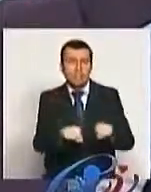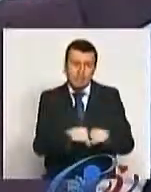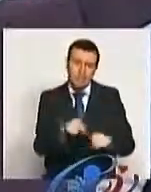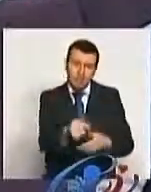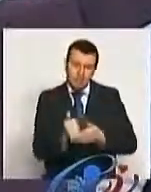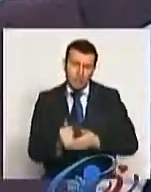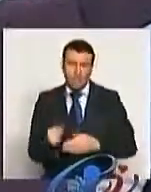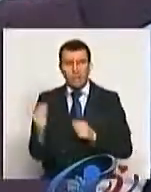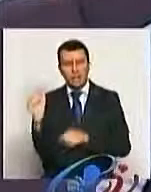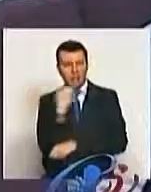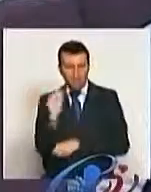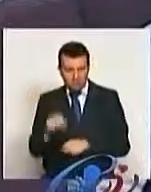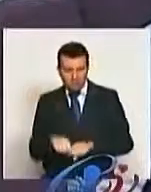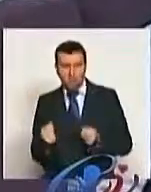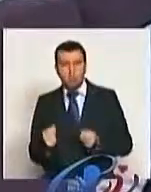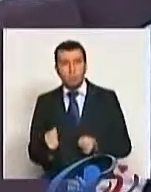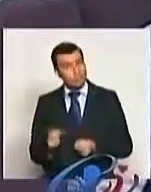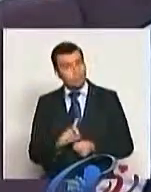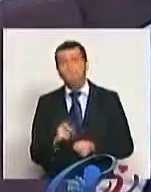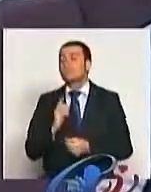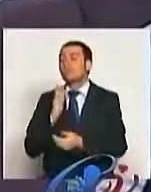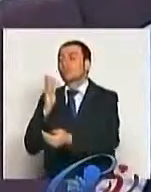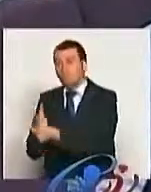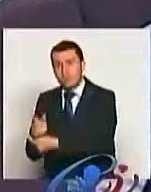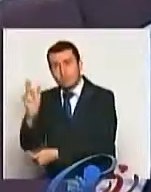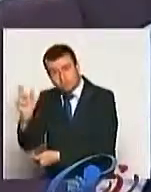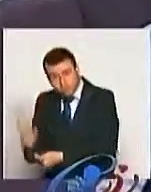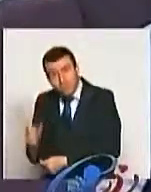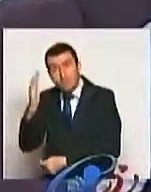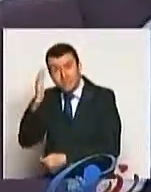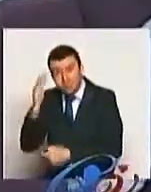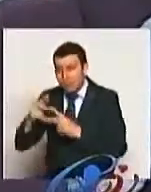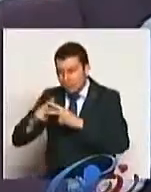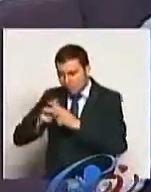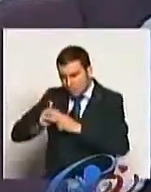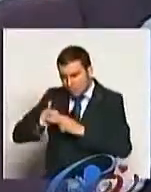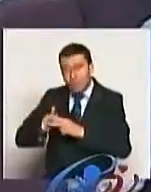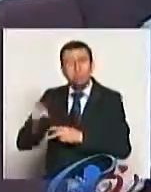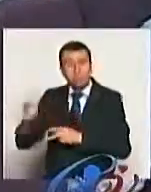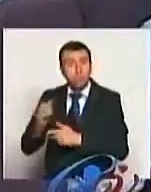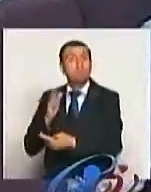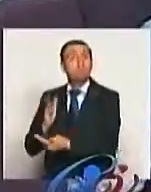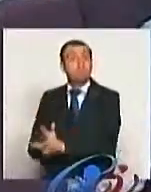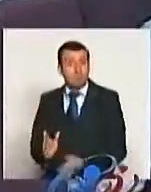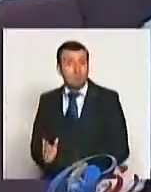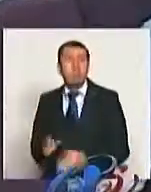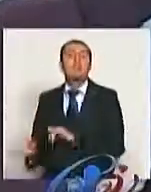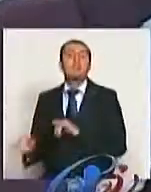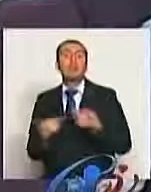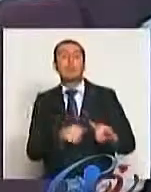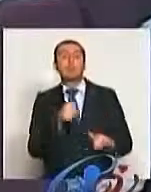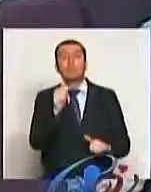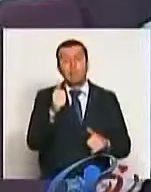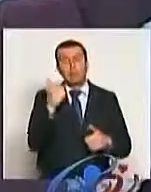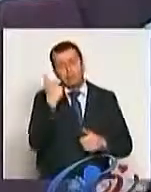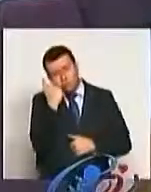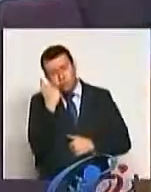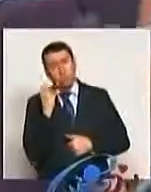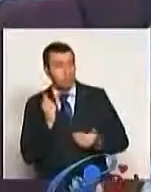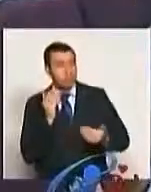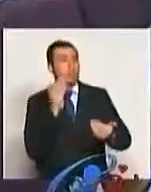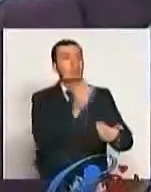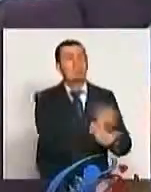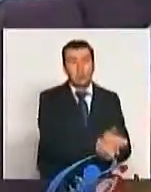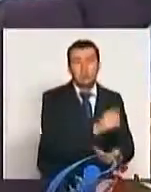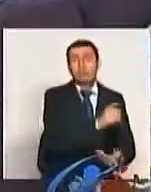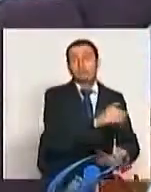mecánico. Entonces hagamos ese esfuerzo. Y como sucede también con nuestras EPS, pues acudan primero donde el juez, que con